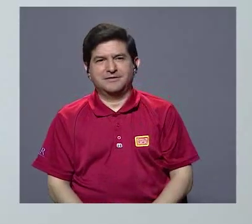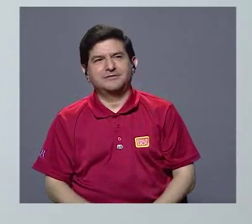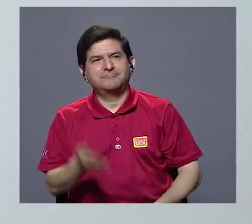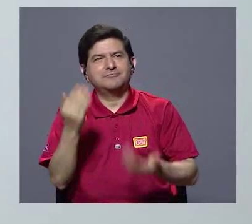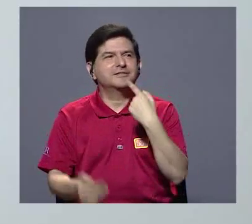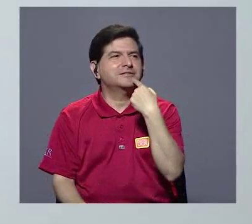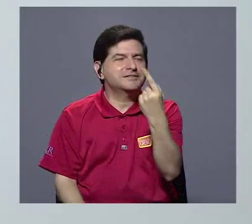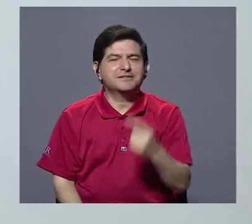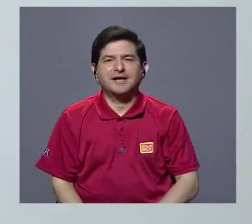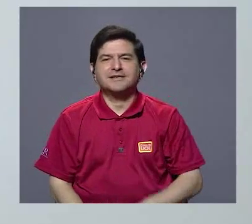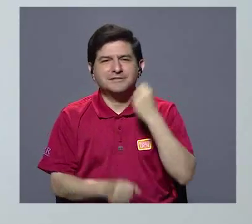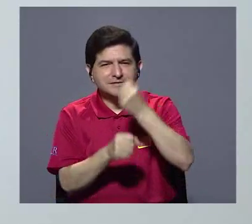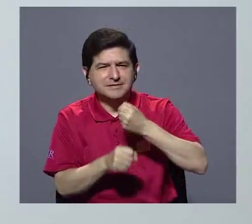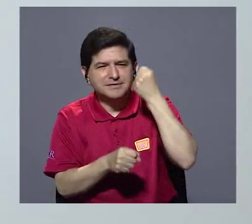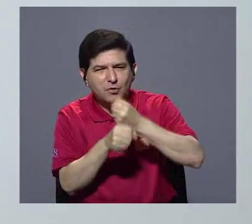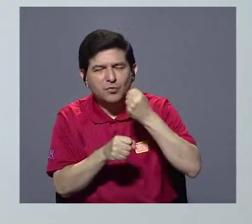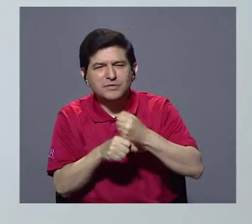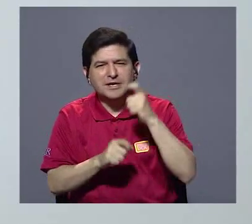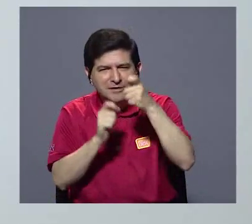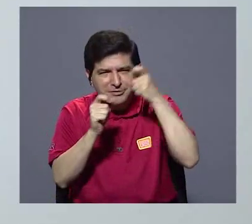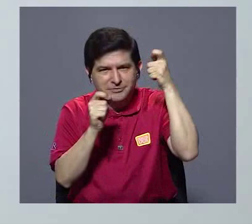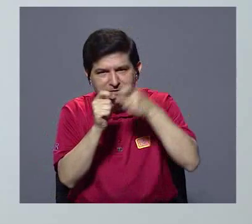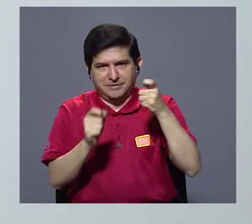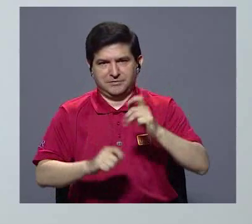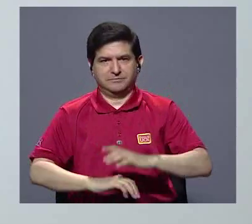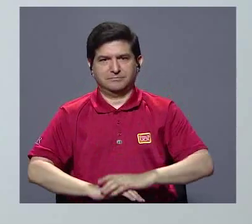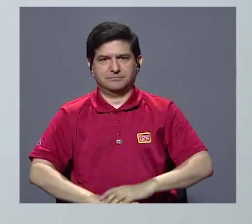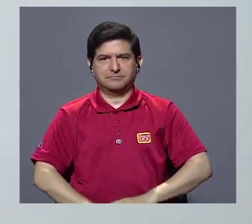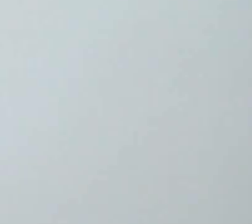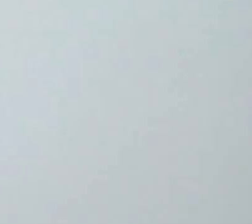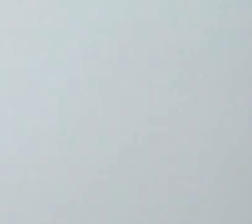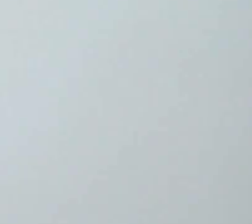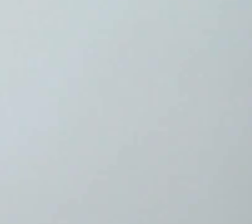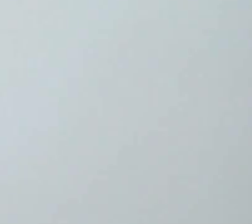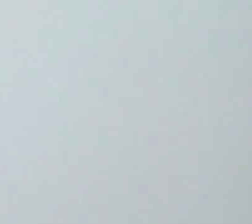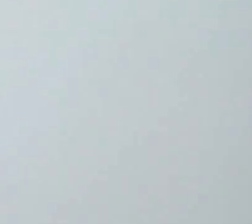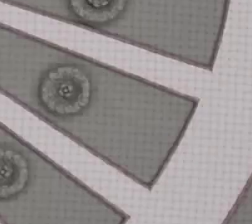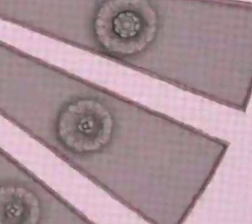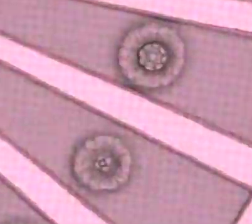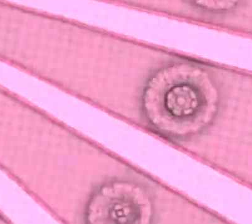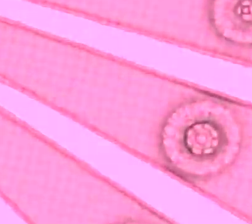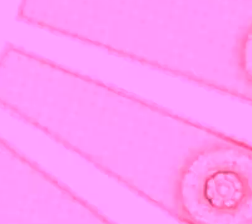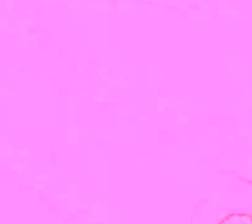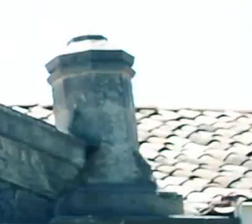como sociedad nos hace falta, por decirlo de alguna manera, elaborarlo.